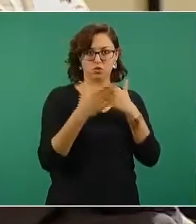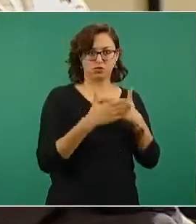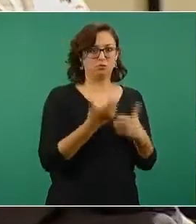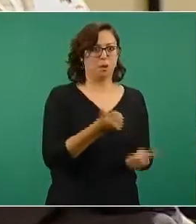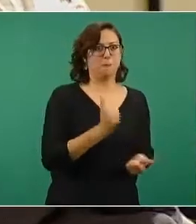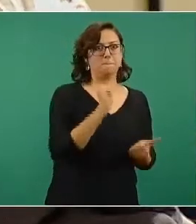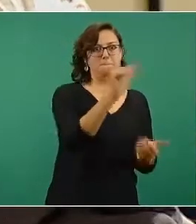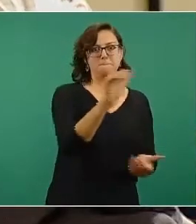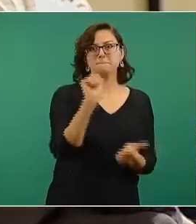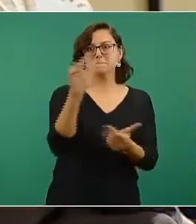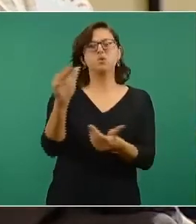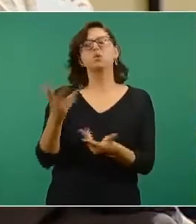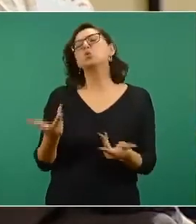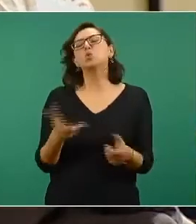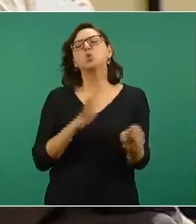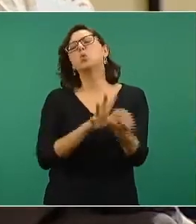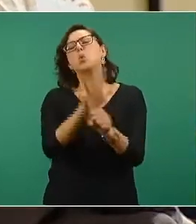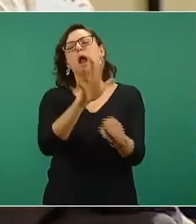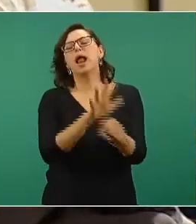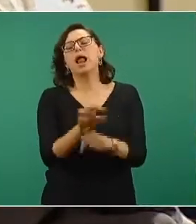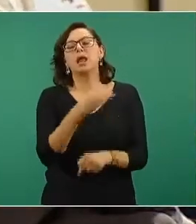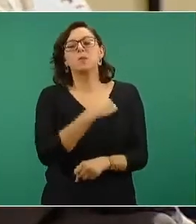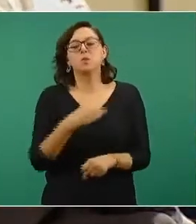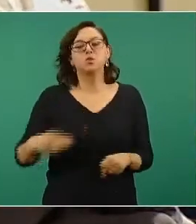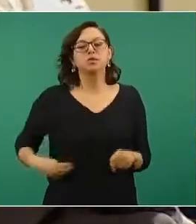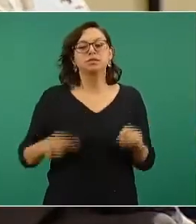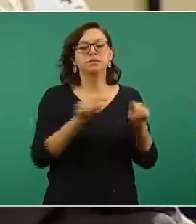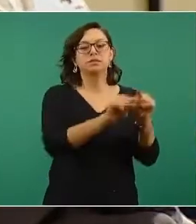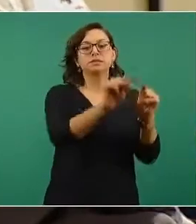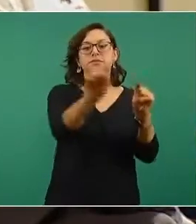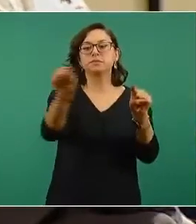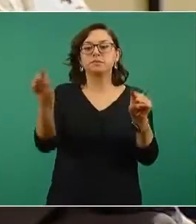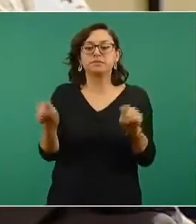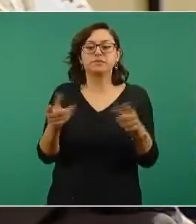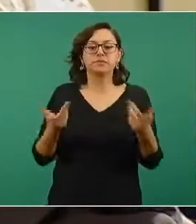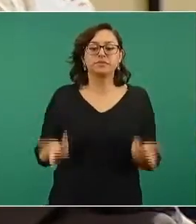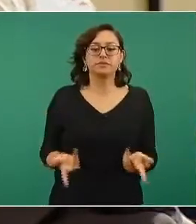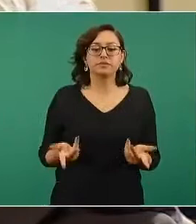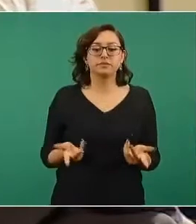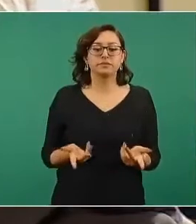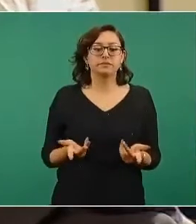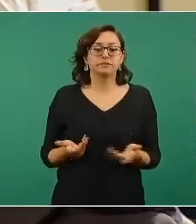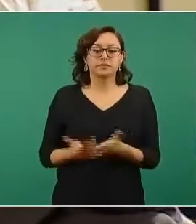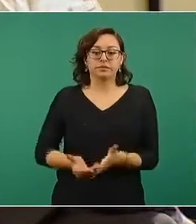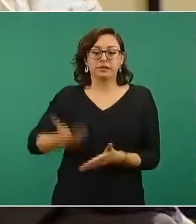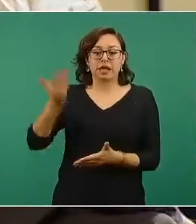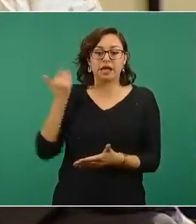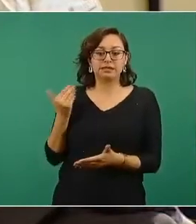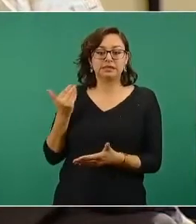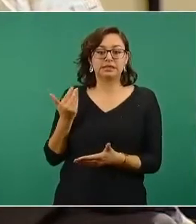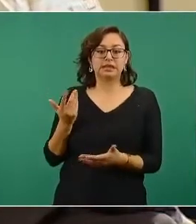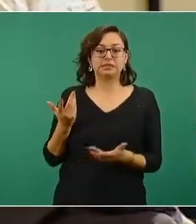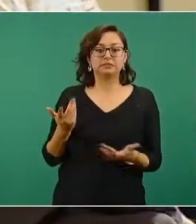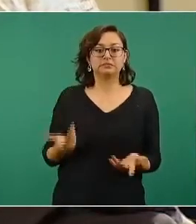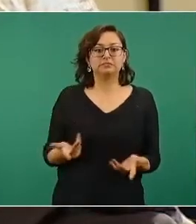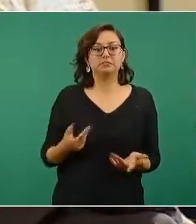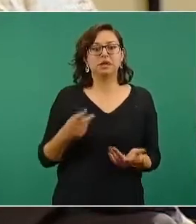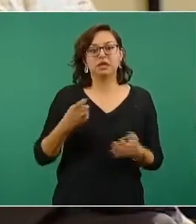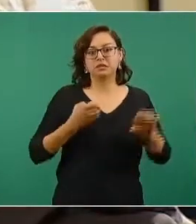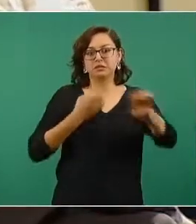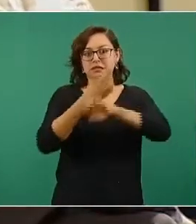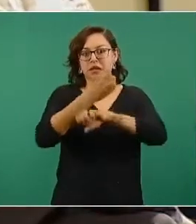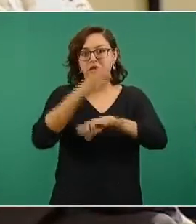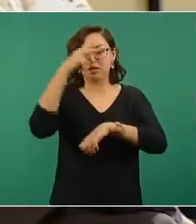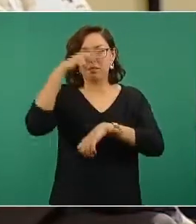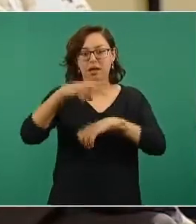estamos hablando en un principio que se manejó que iban a ser los de la periferia, estábamos hablando de Nezahualcóyotl,